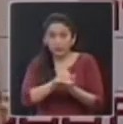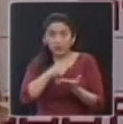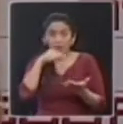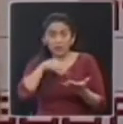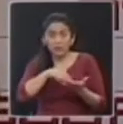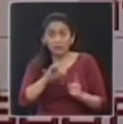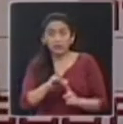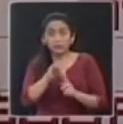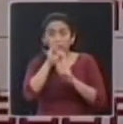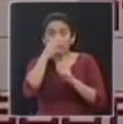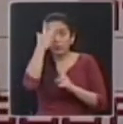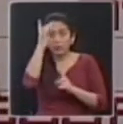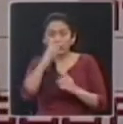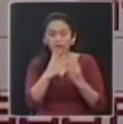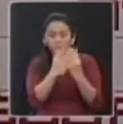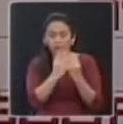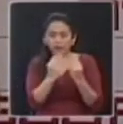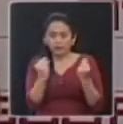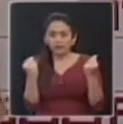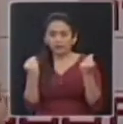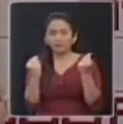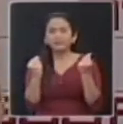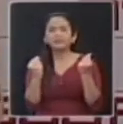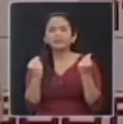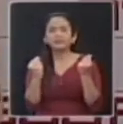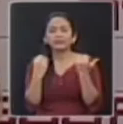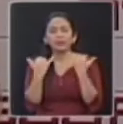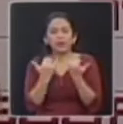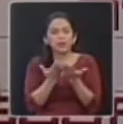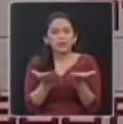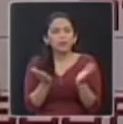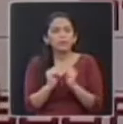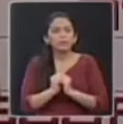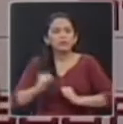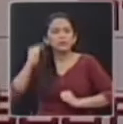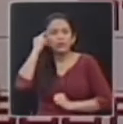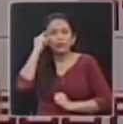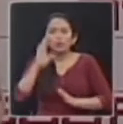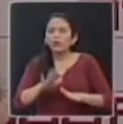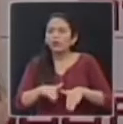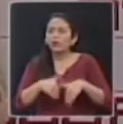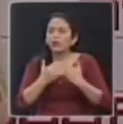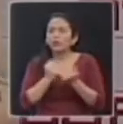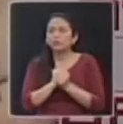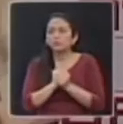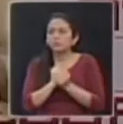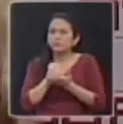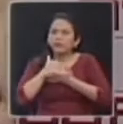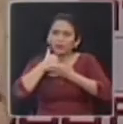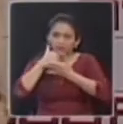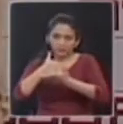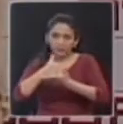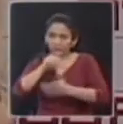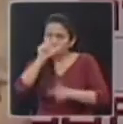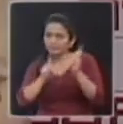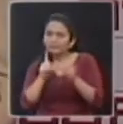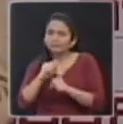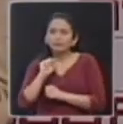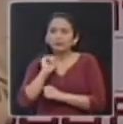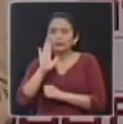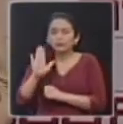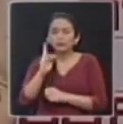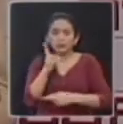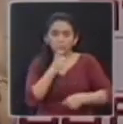calidad. Entonces, lo que nosotros buscamos es justamente, en base de este acercamiento, darles las herramientas a